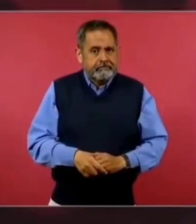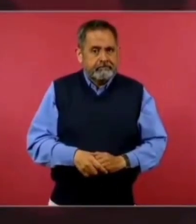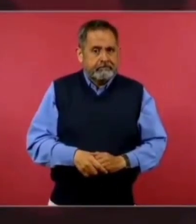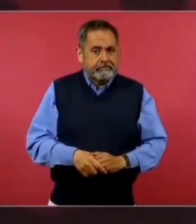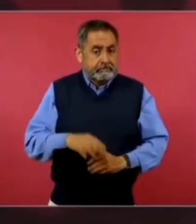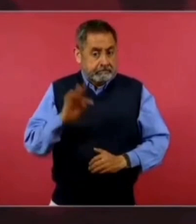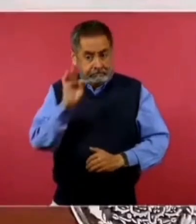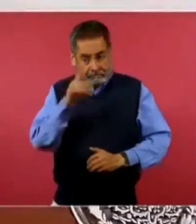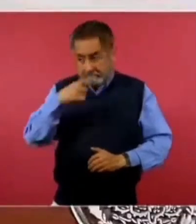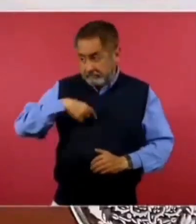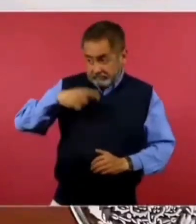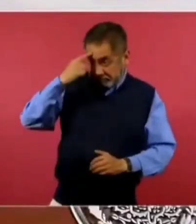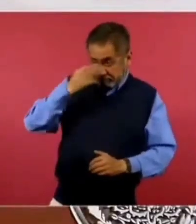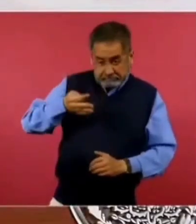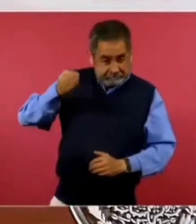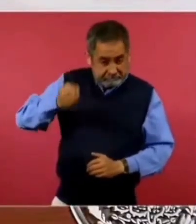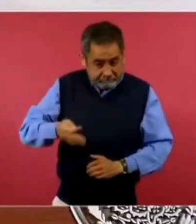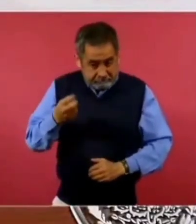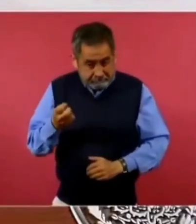aceptamos,